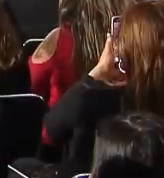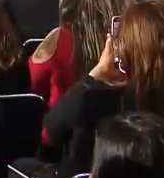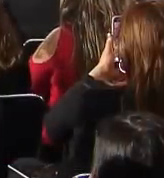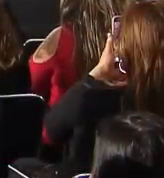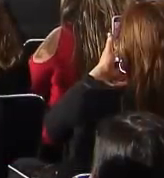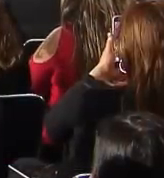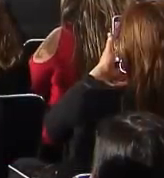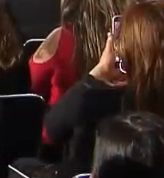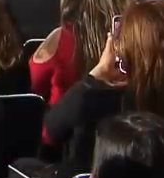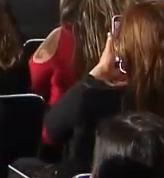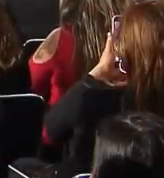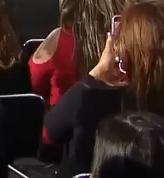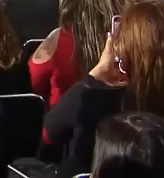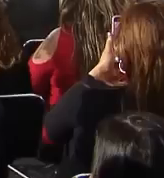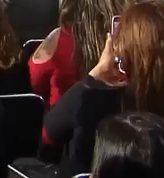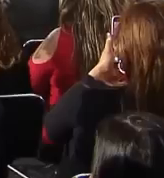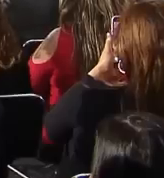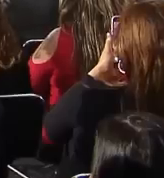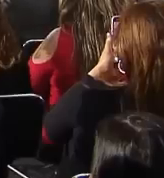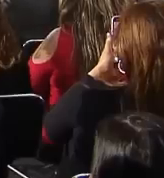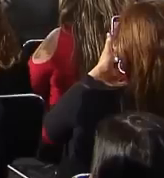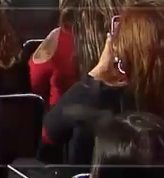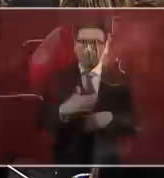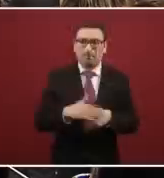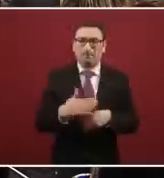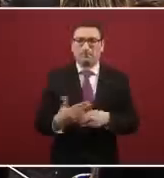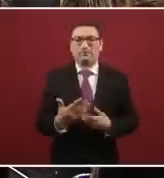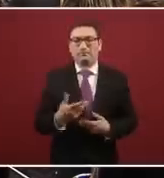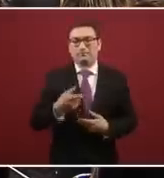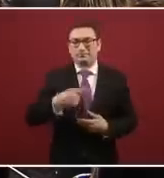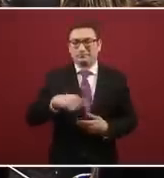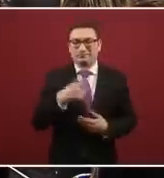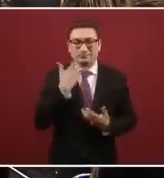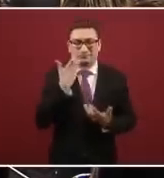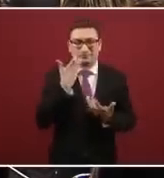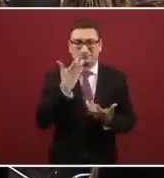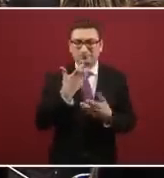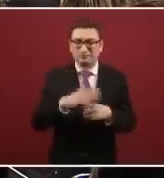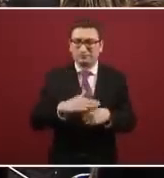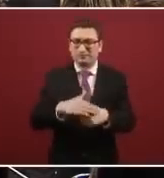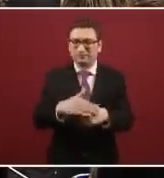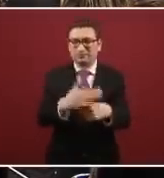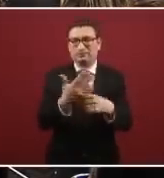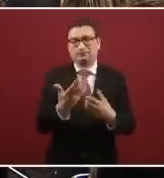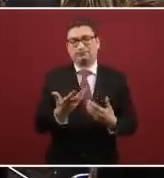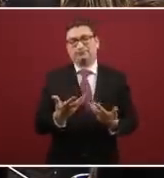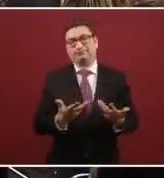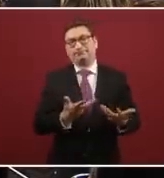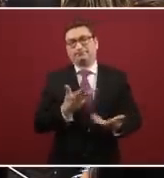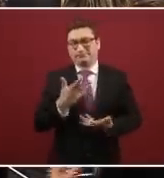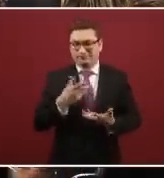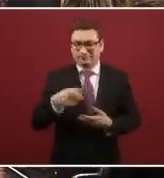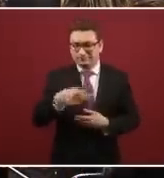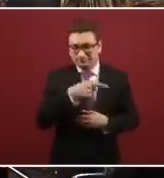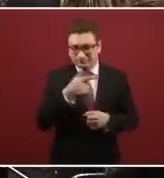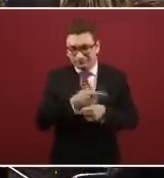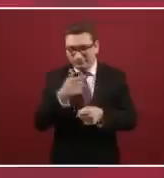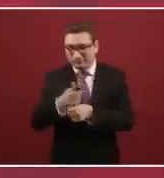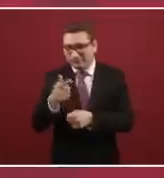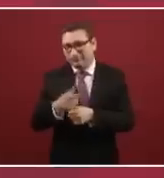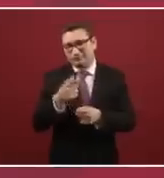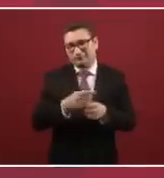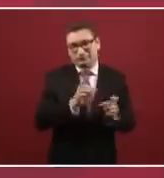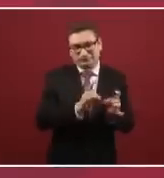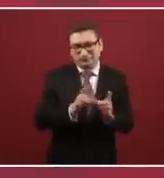entre más reacción haya, más se van a ir dando a conocer las cosas. O